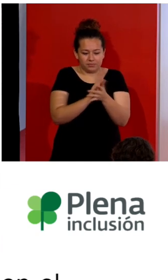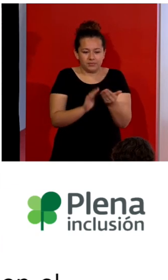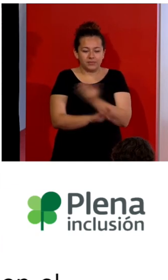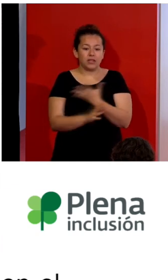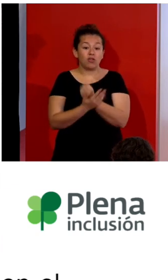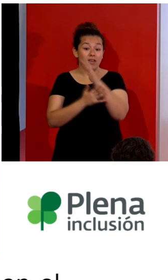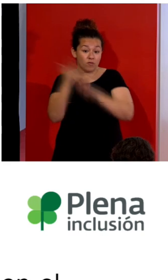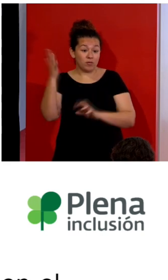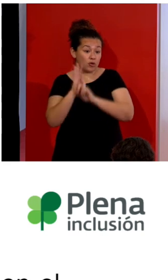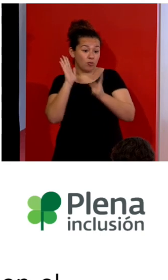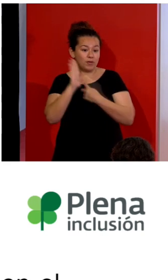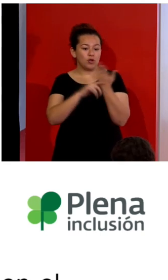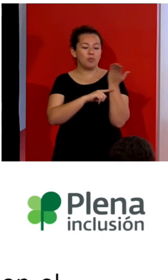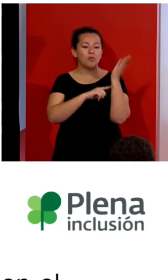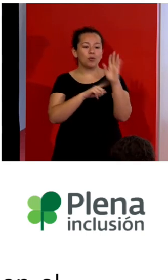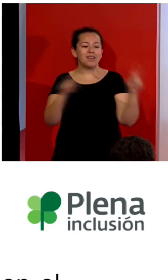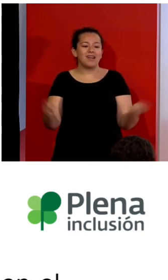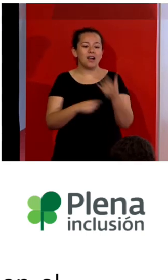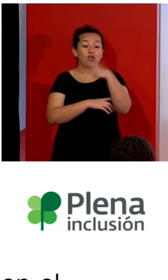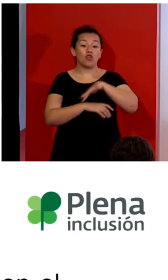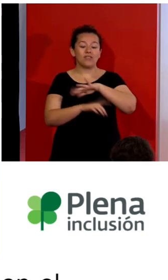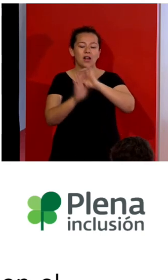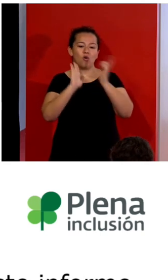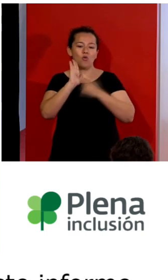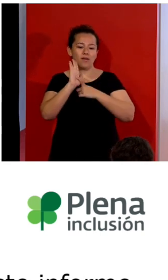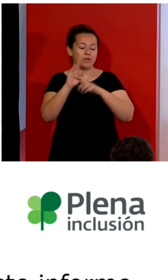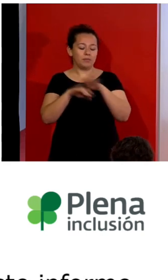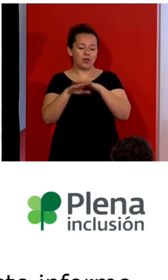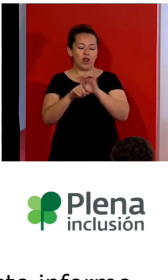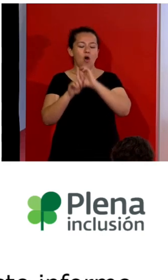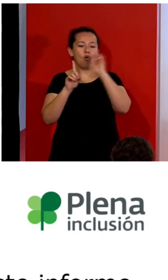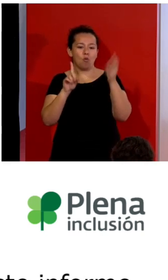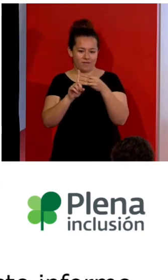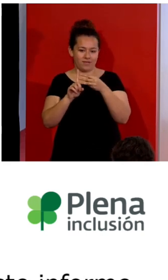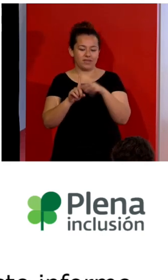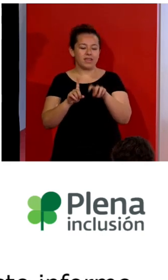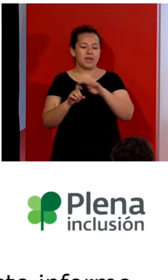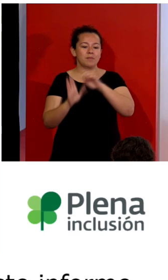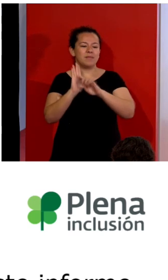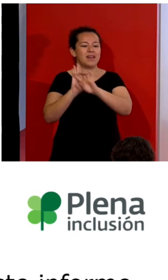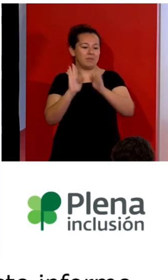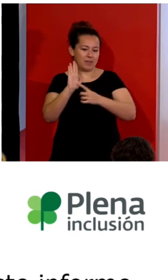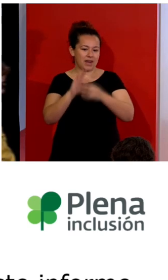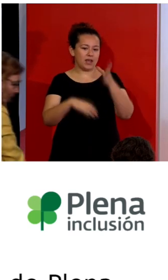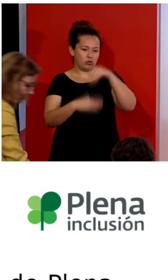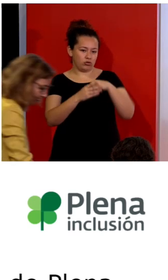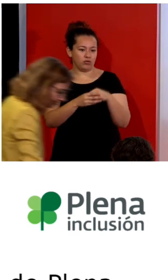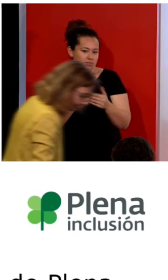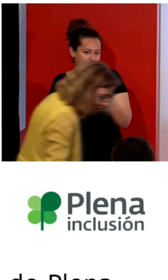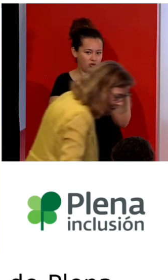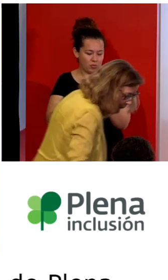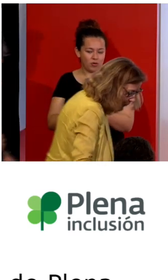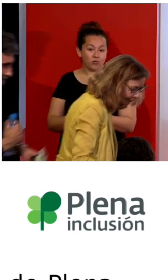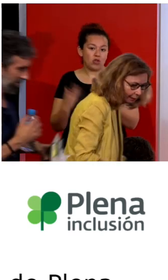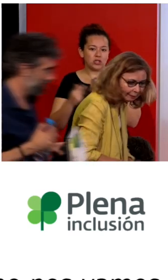completo estará publicado en la web de Plena Inclusión próximamente. Entonces, no nos vamos a detener